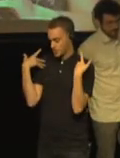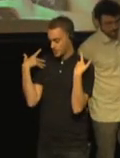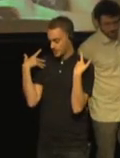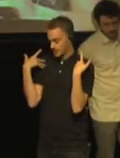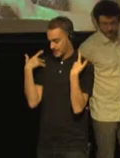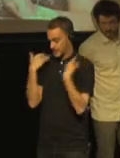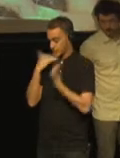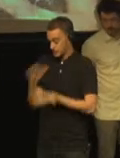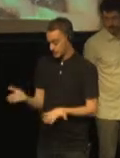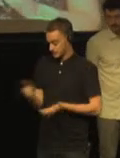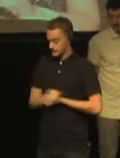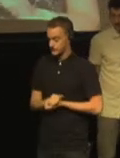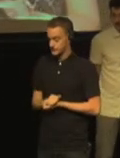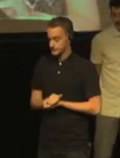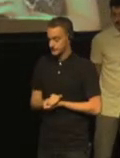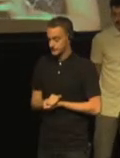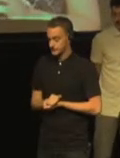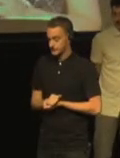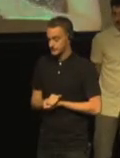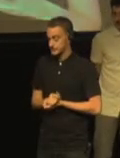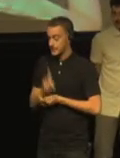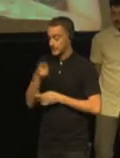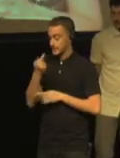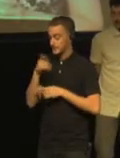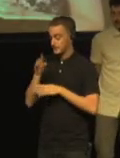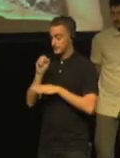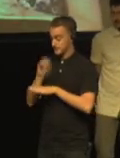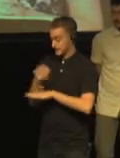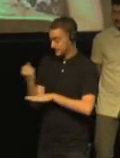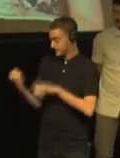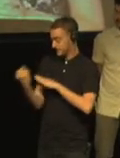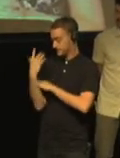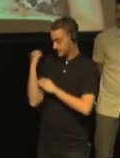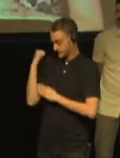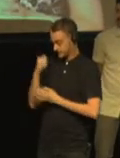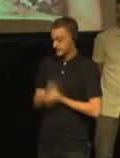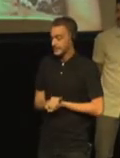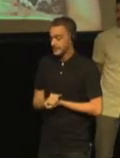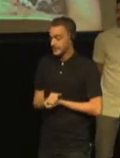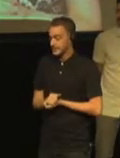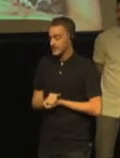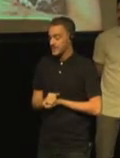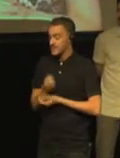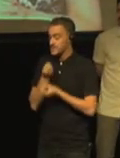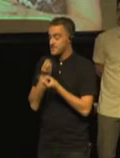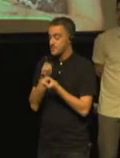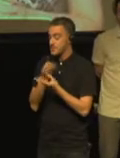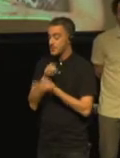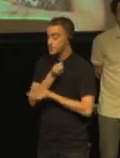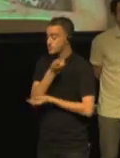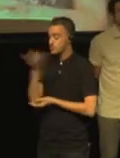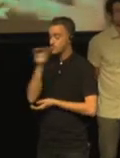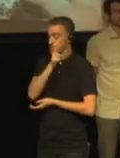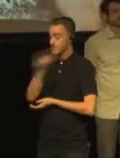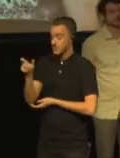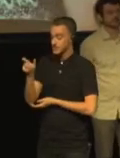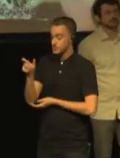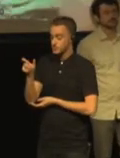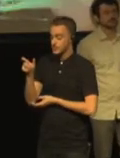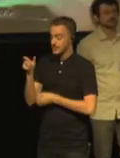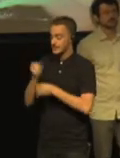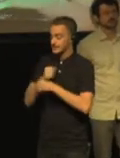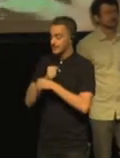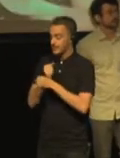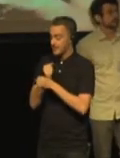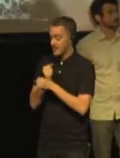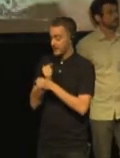en esta diapositiva, la mayor parte de las organizaciones de sordociegos proporcionan datos sobre el número de personas con las que trabajan,